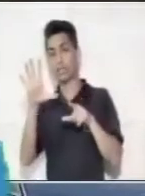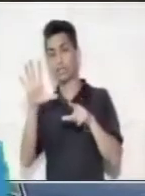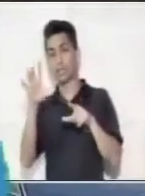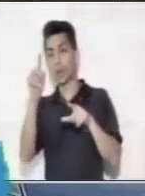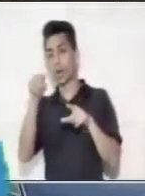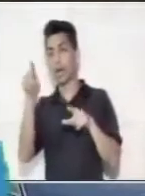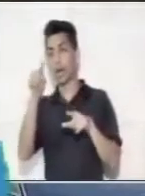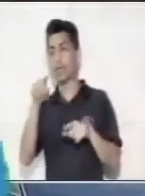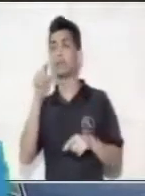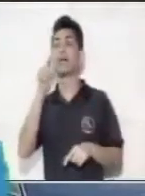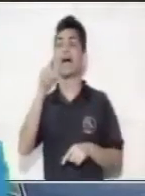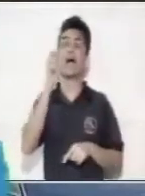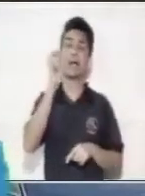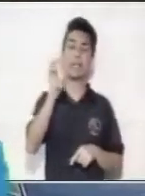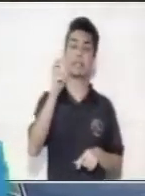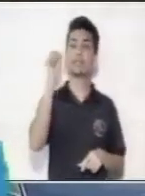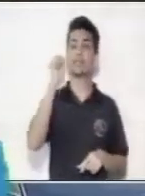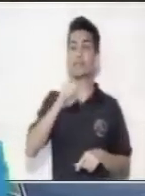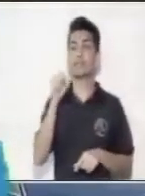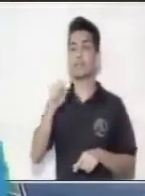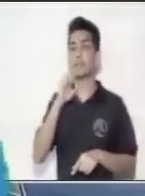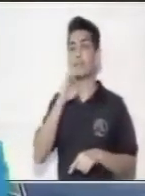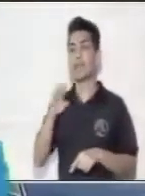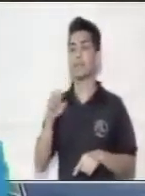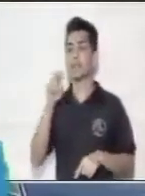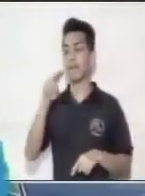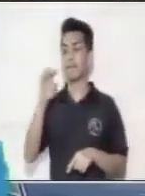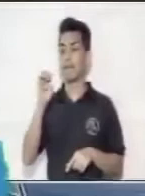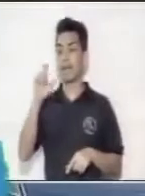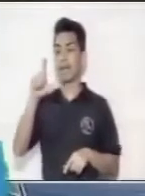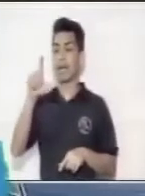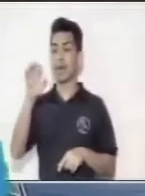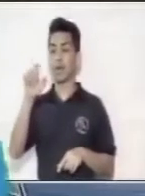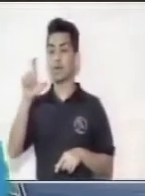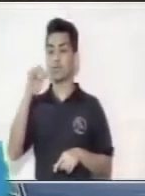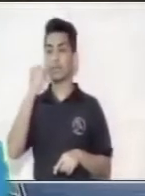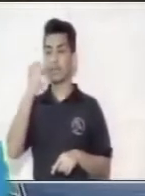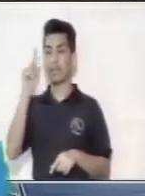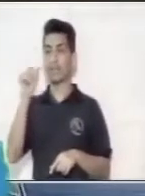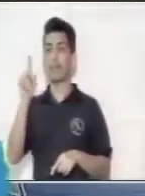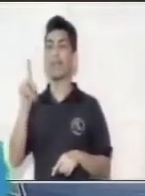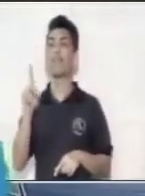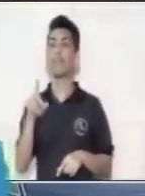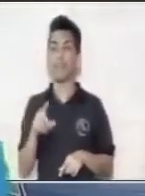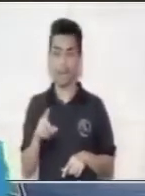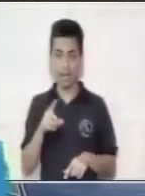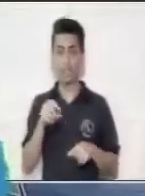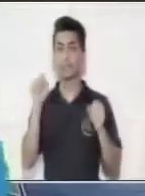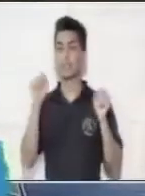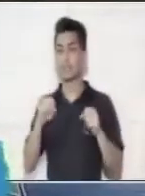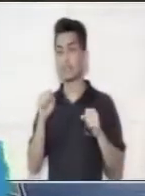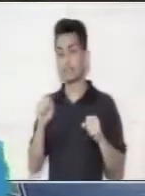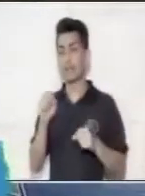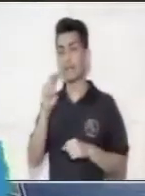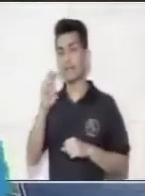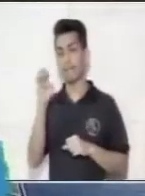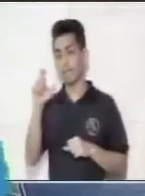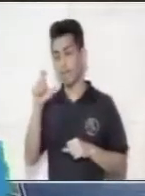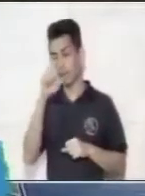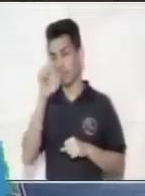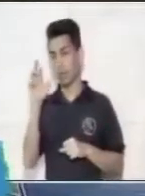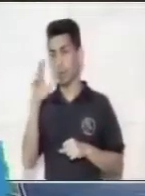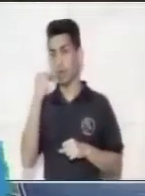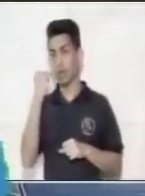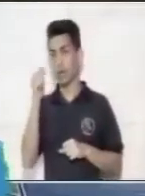una velocidad, porque la velocidad es una magnitud vectorial.